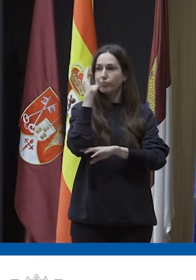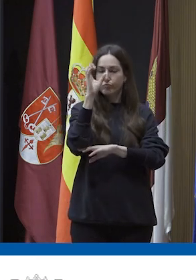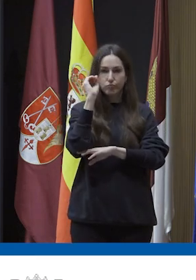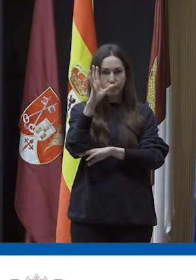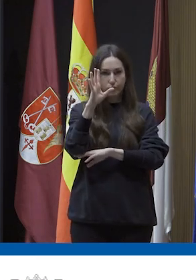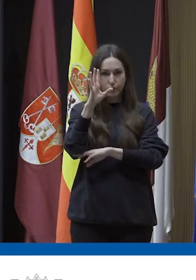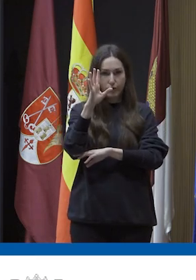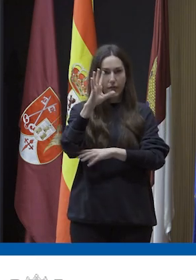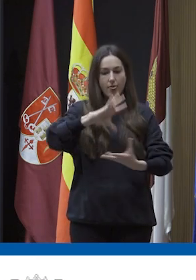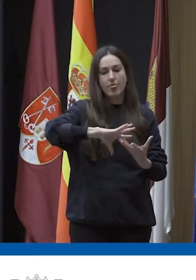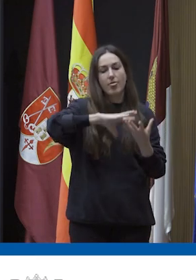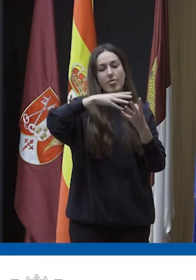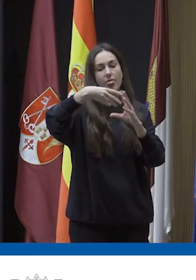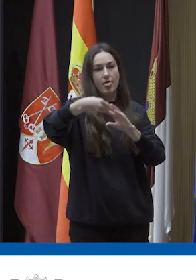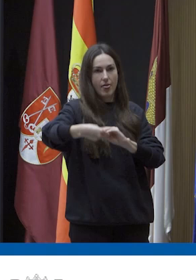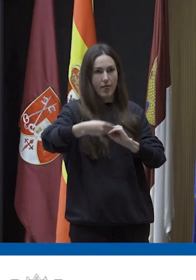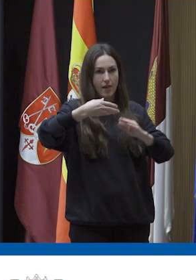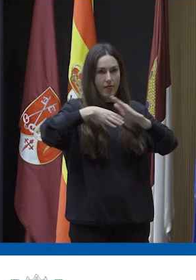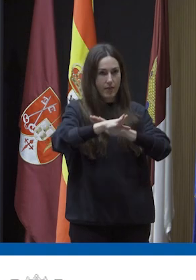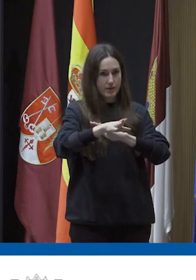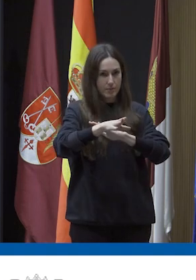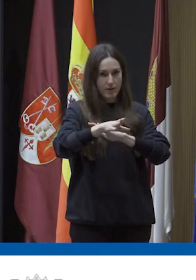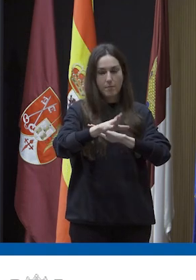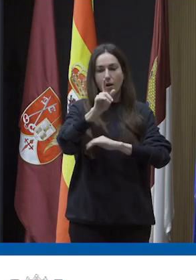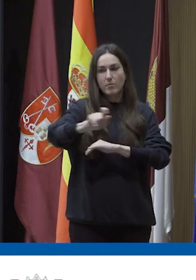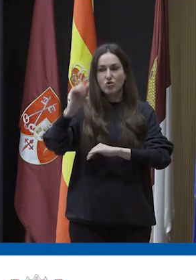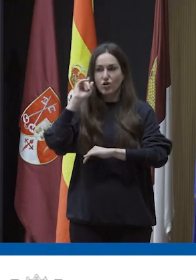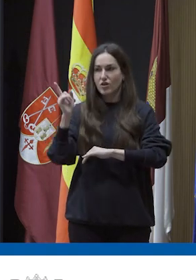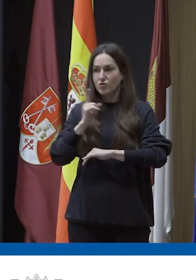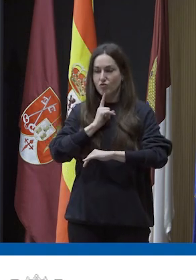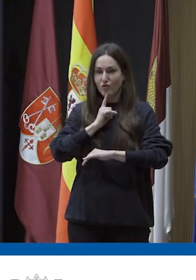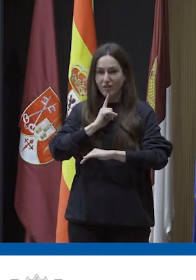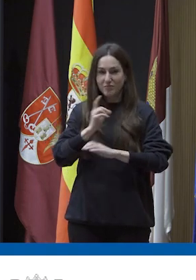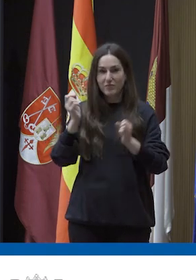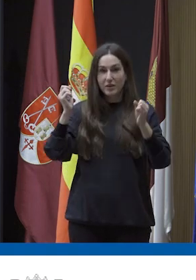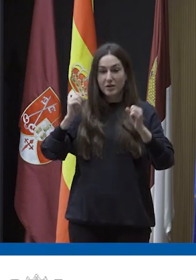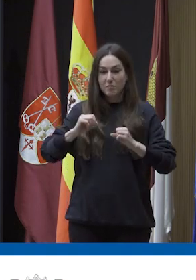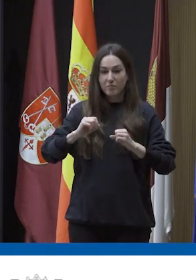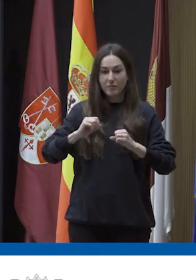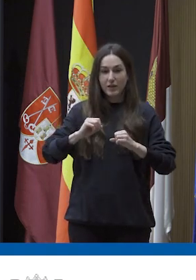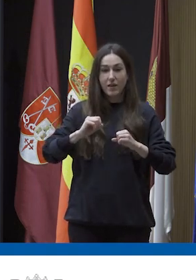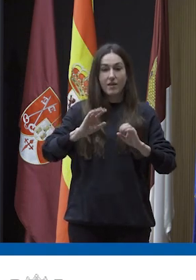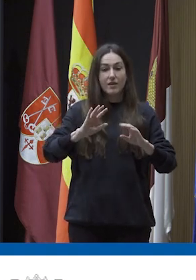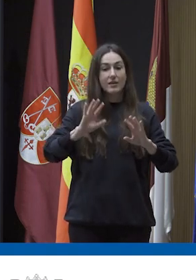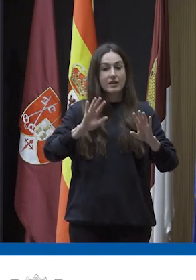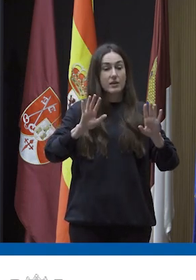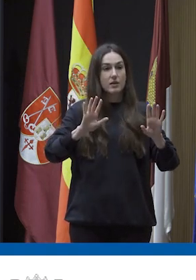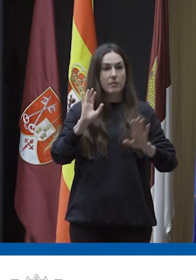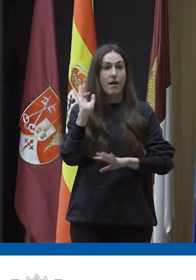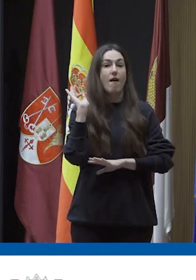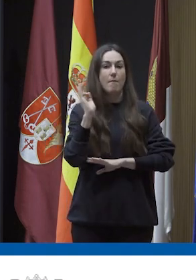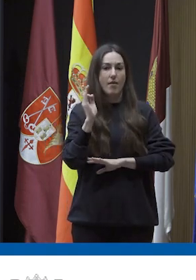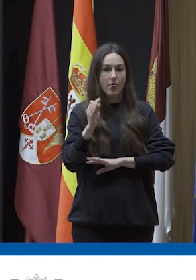ciclo, llegue también a las personas sordas y, como no nos cansamos en decir, verdaderamente, de verdad,